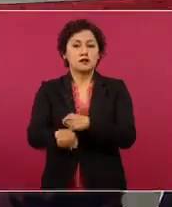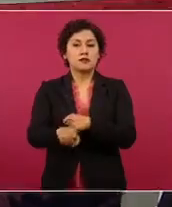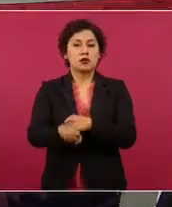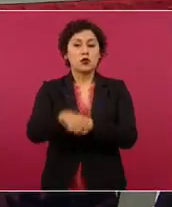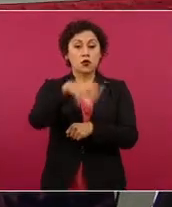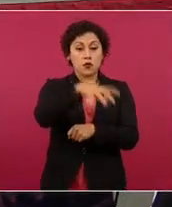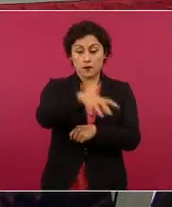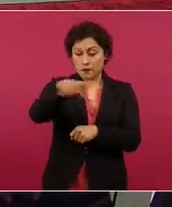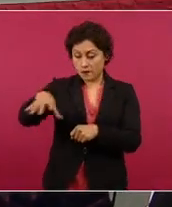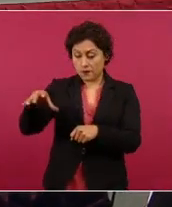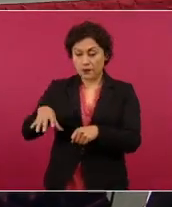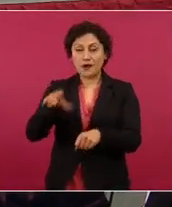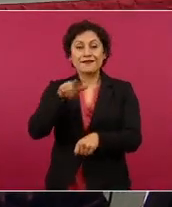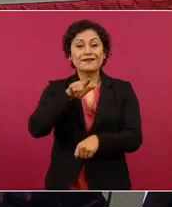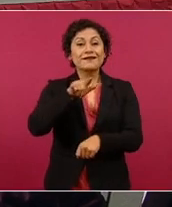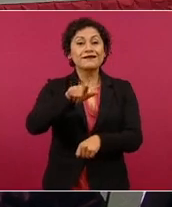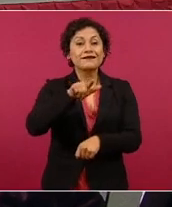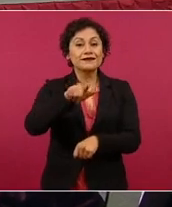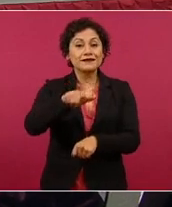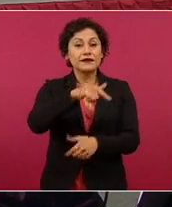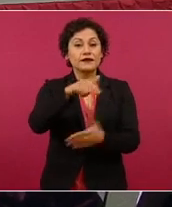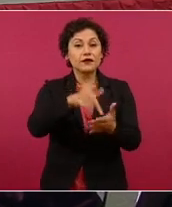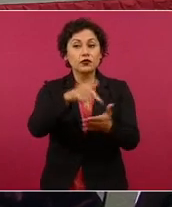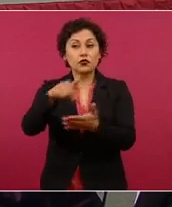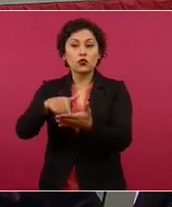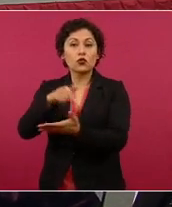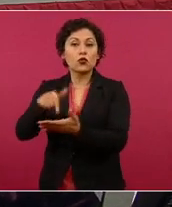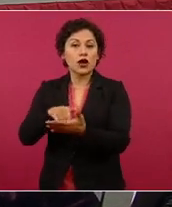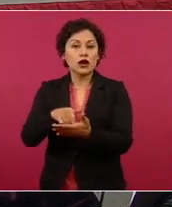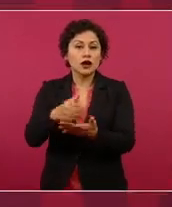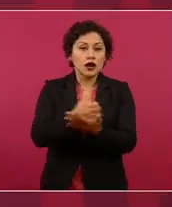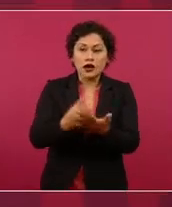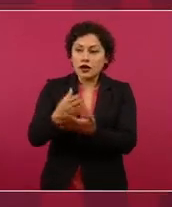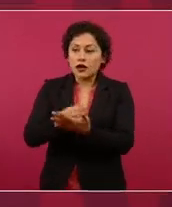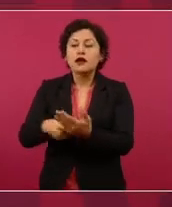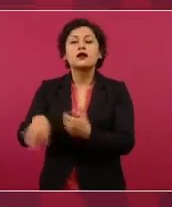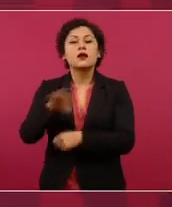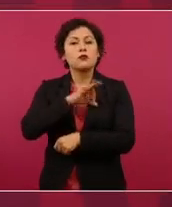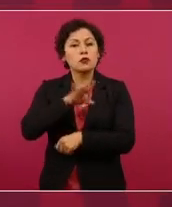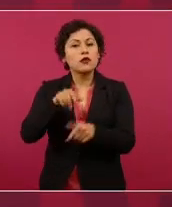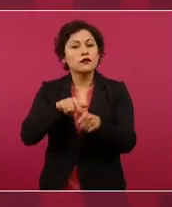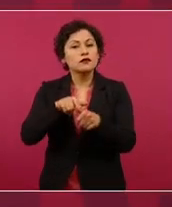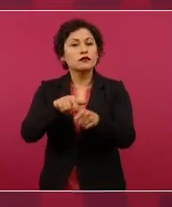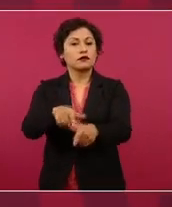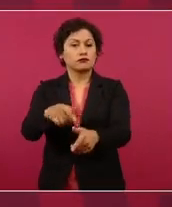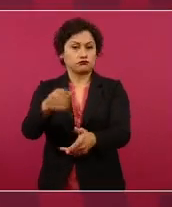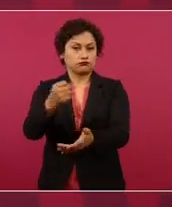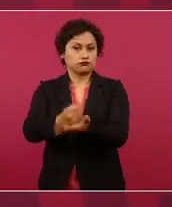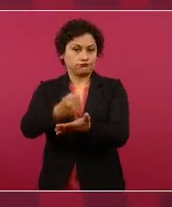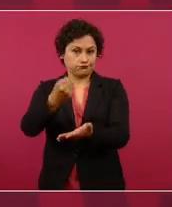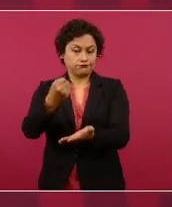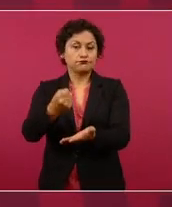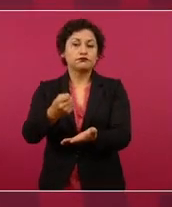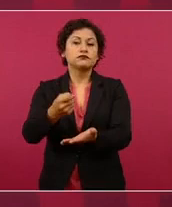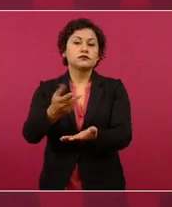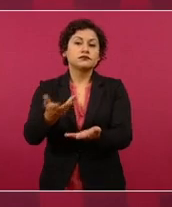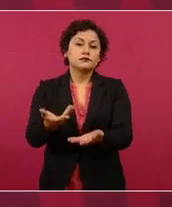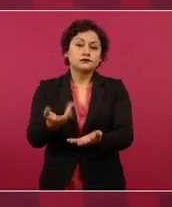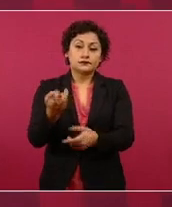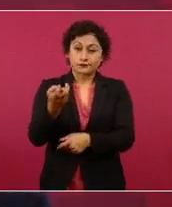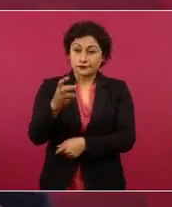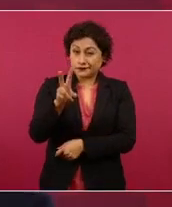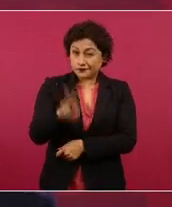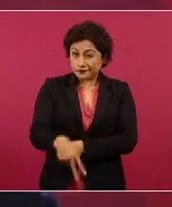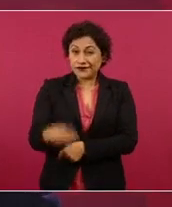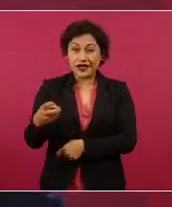locales pudiesen obtener el registro. Esto es un texto inconstitucional,